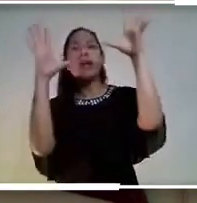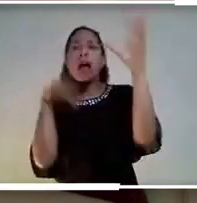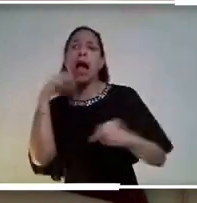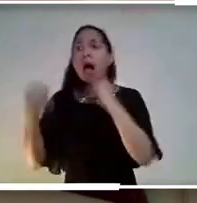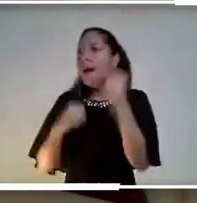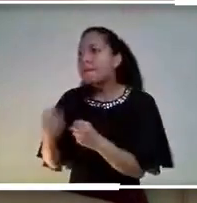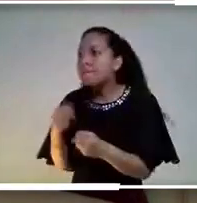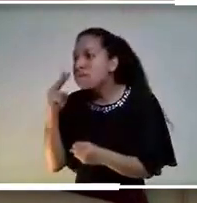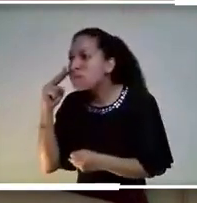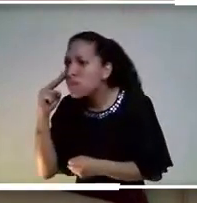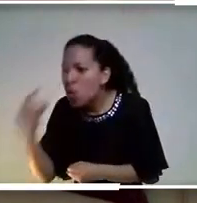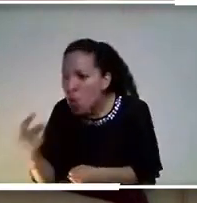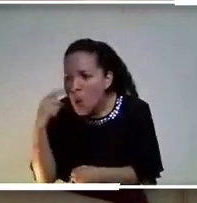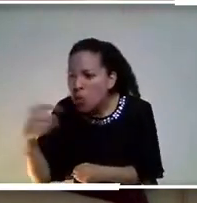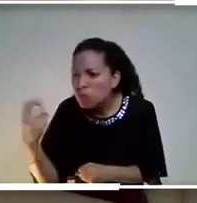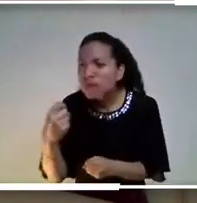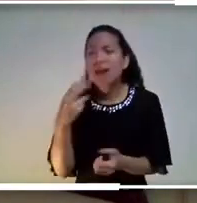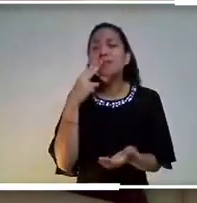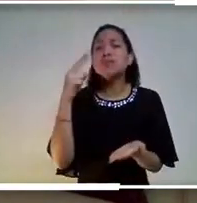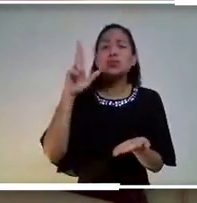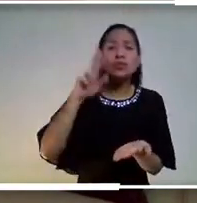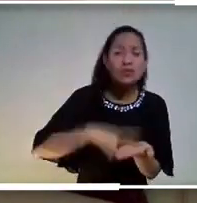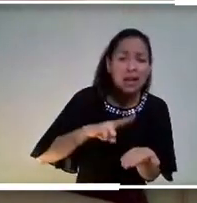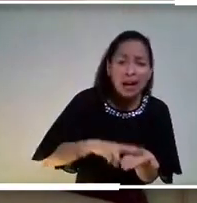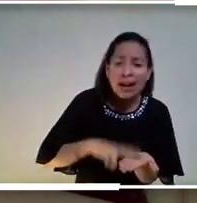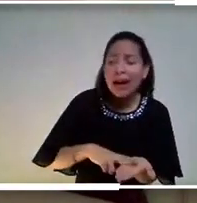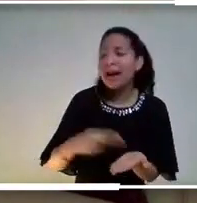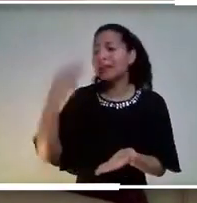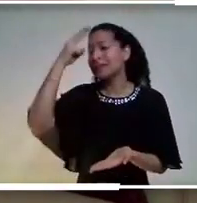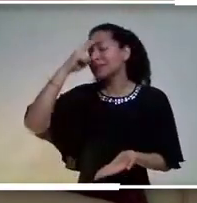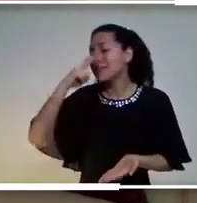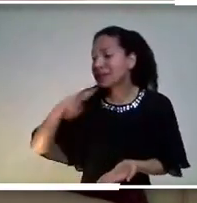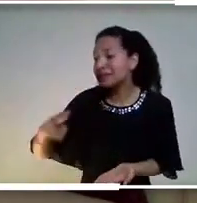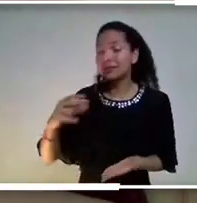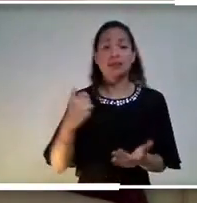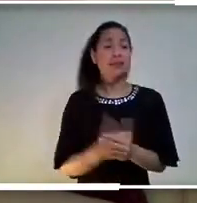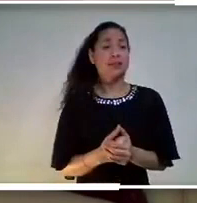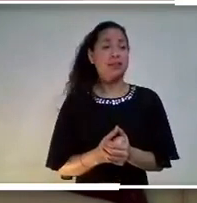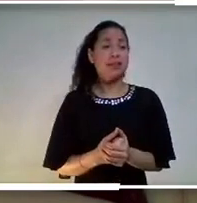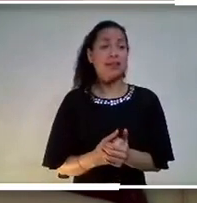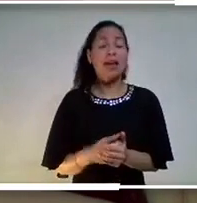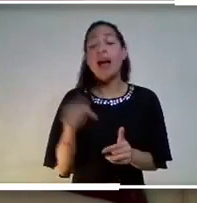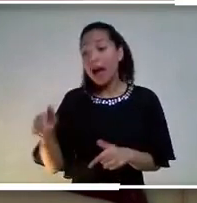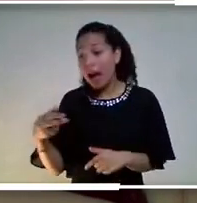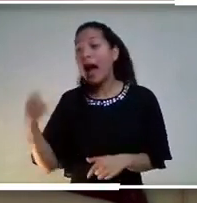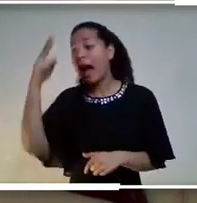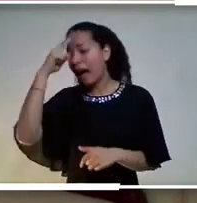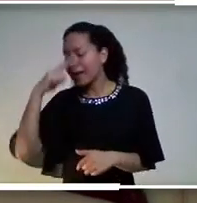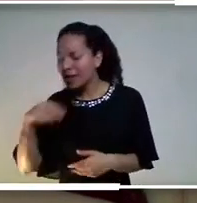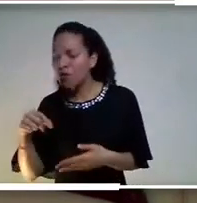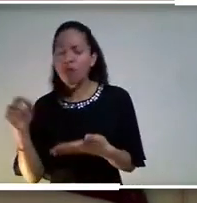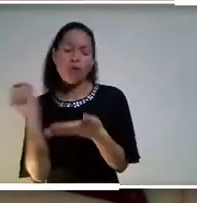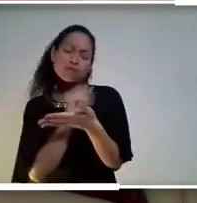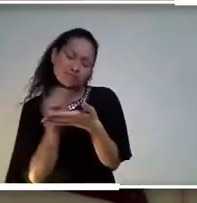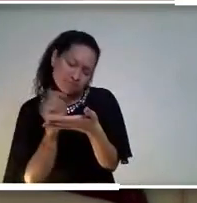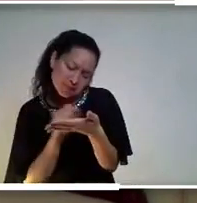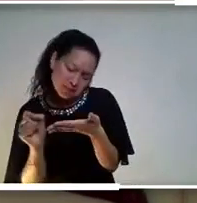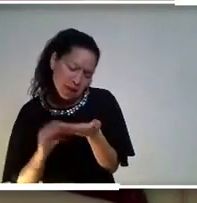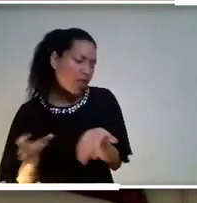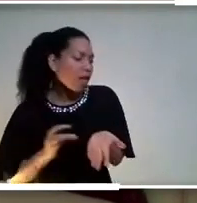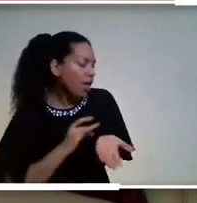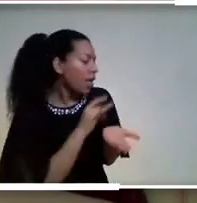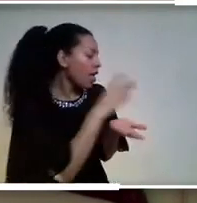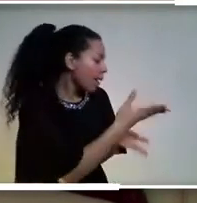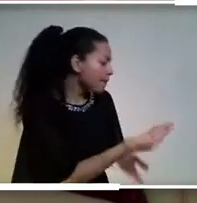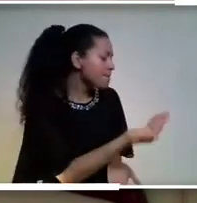encontrar una carta de dwight es el nombre de su hijo él escribía cartas de ánimo su mamá cada semana recordando lo que en pocos meses